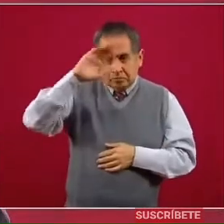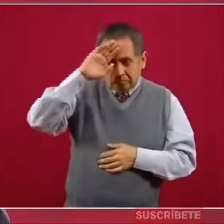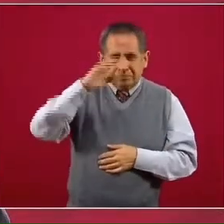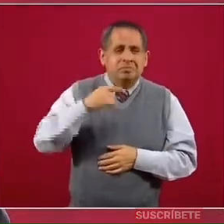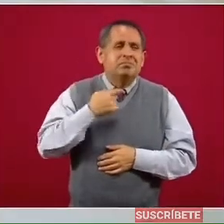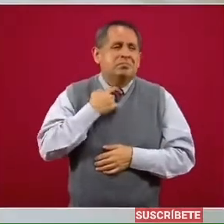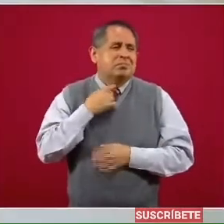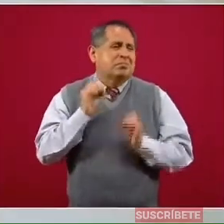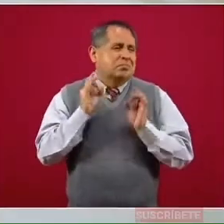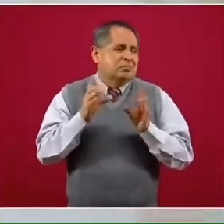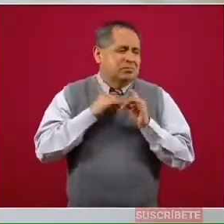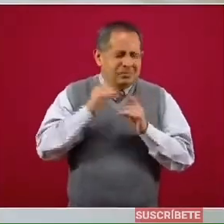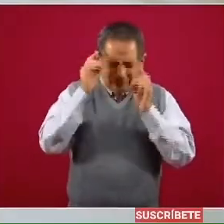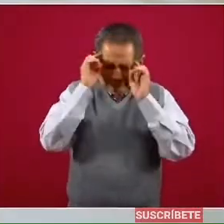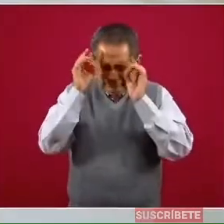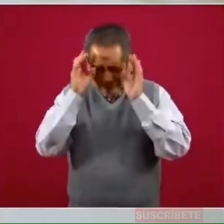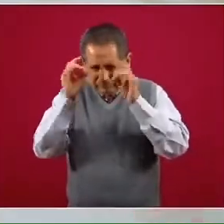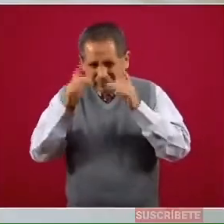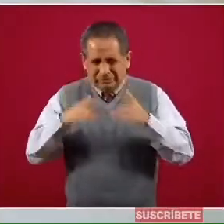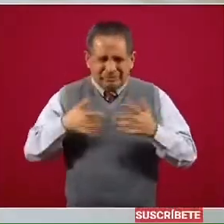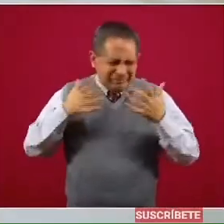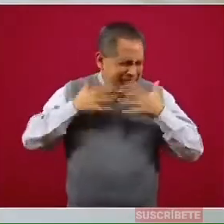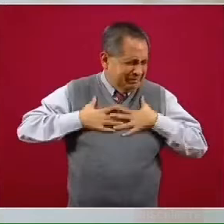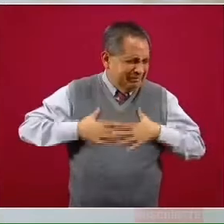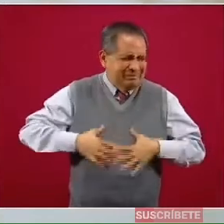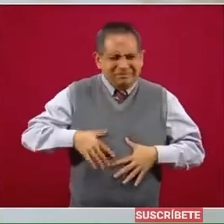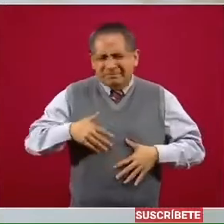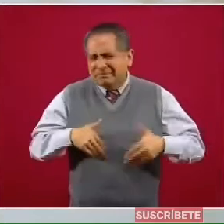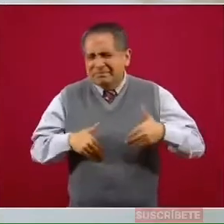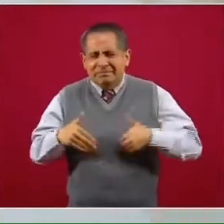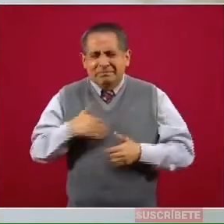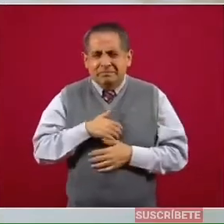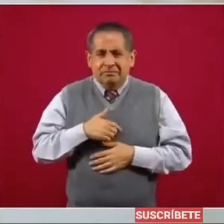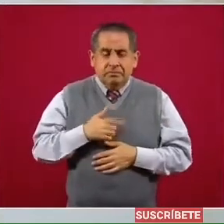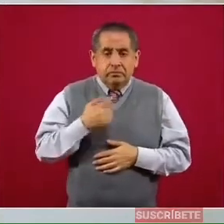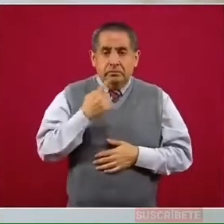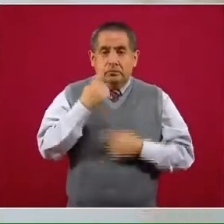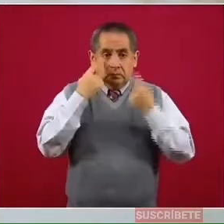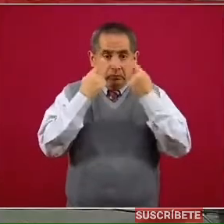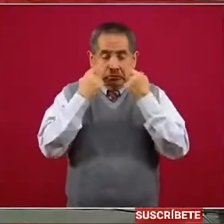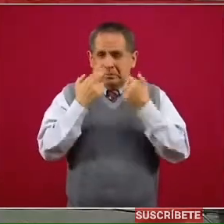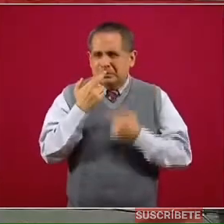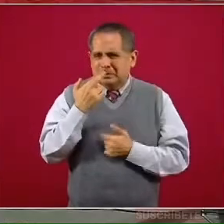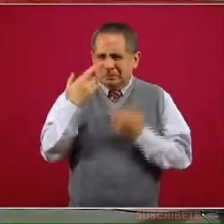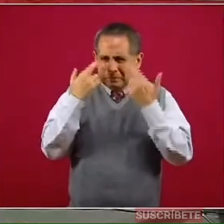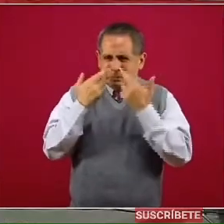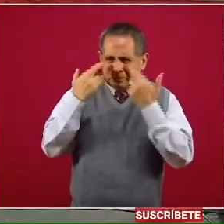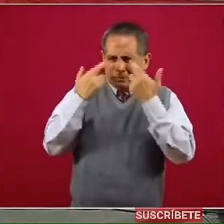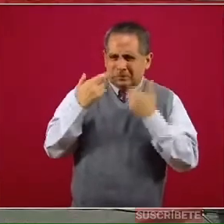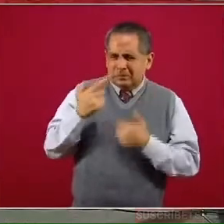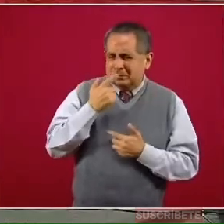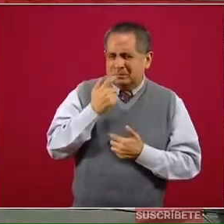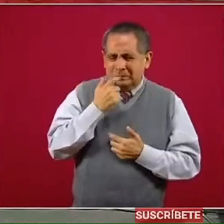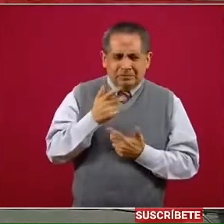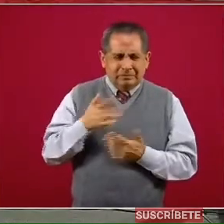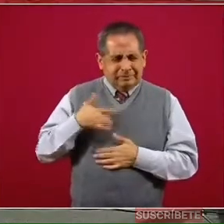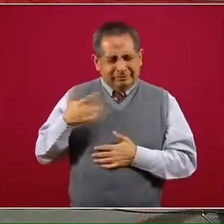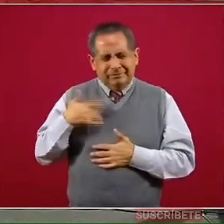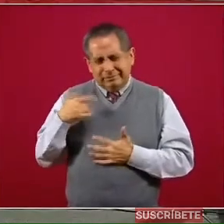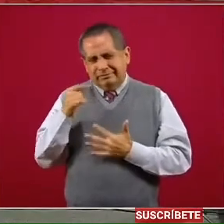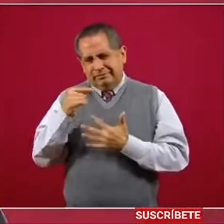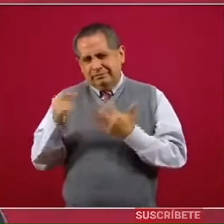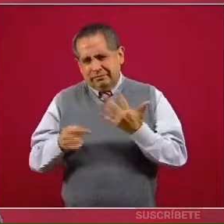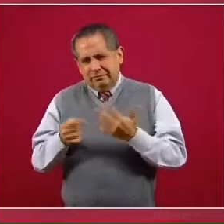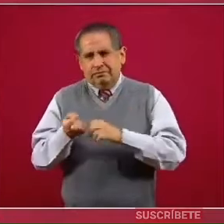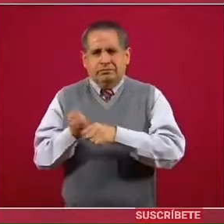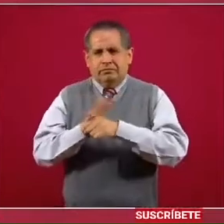dolor de garganta, dolor de cabeza, malestar general, enrojecimiento de los ojos, etcétera, los síntomas